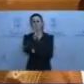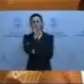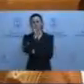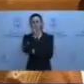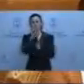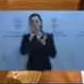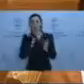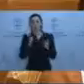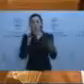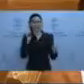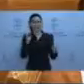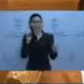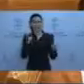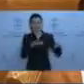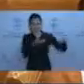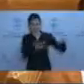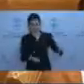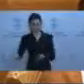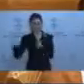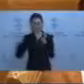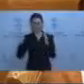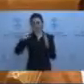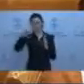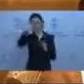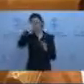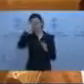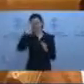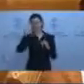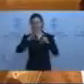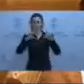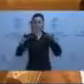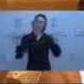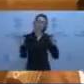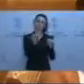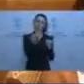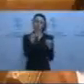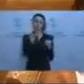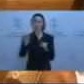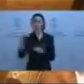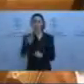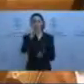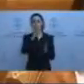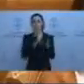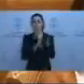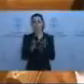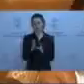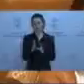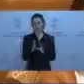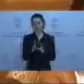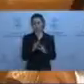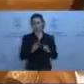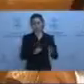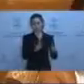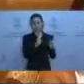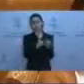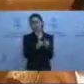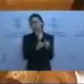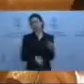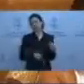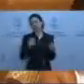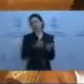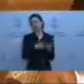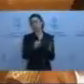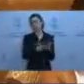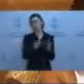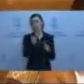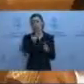occidental. No es una cuestión menor lo que le estoy planteando. El 4 de abril, su secretario general técnico de su